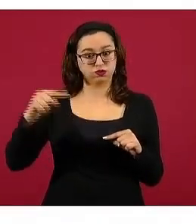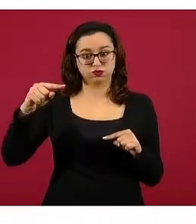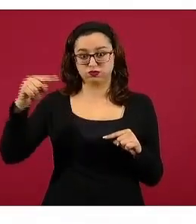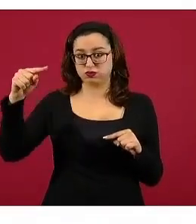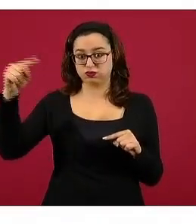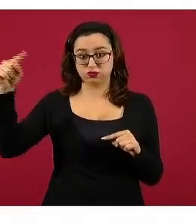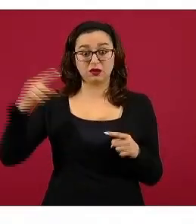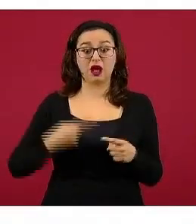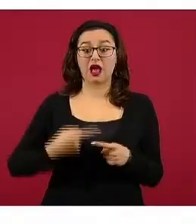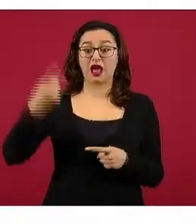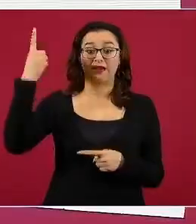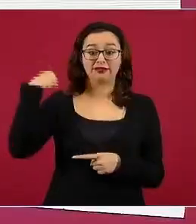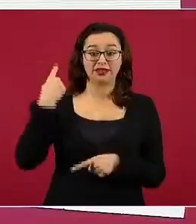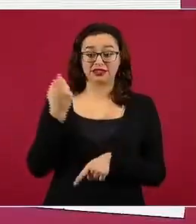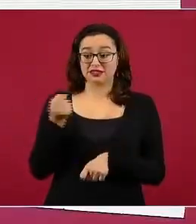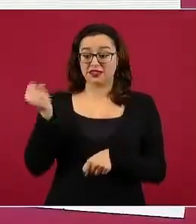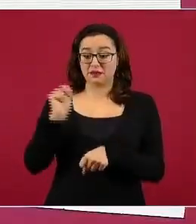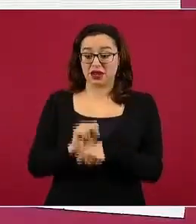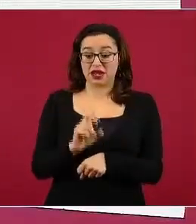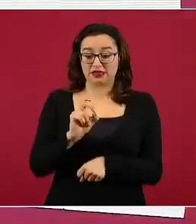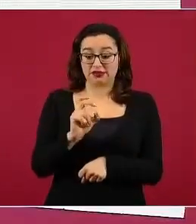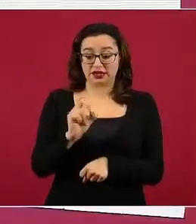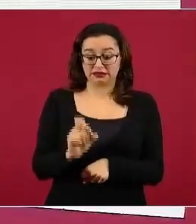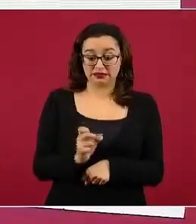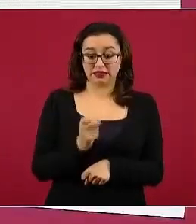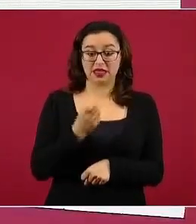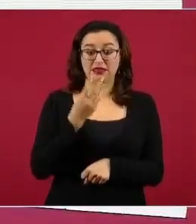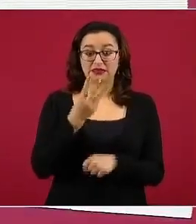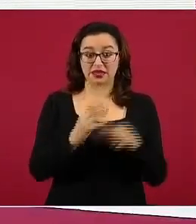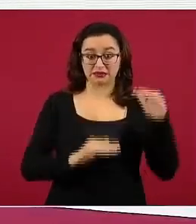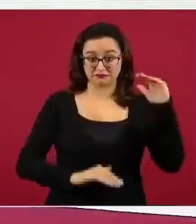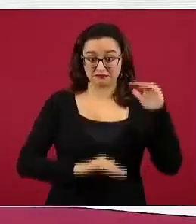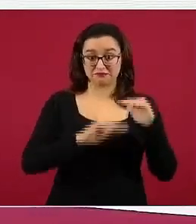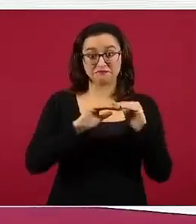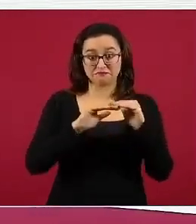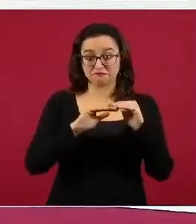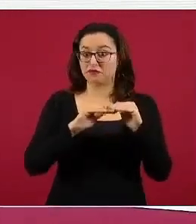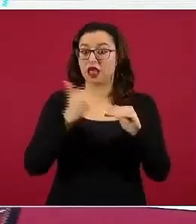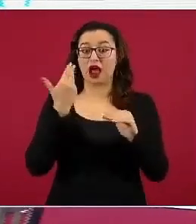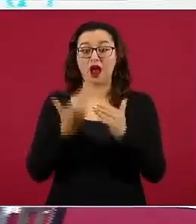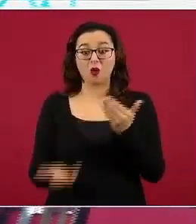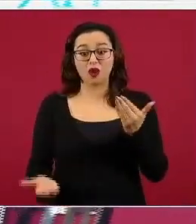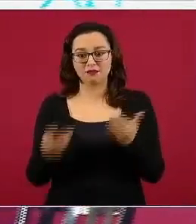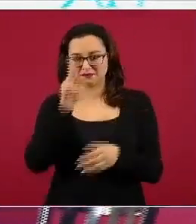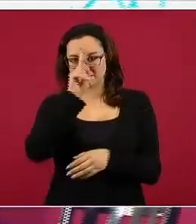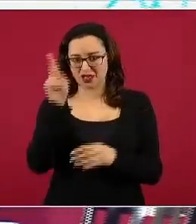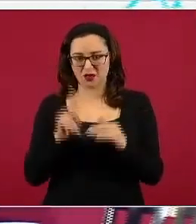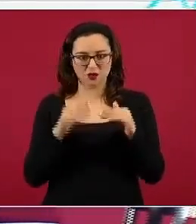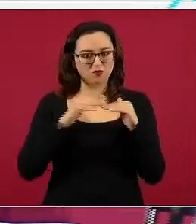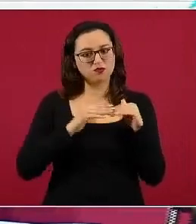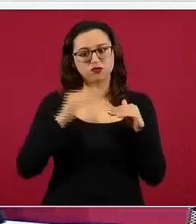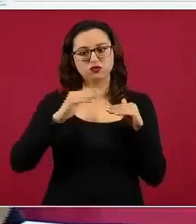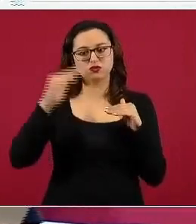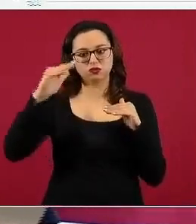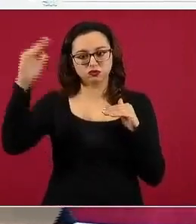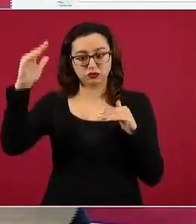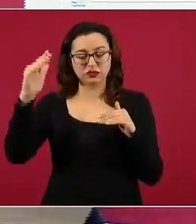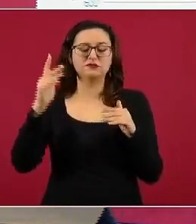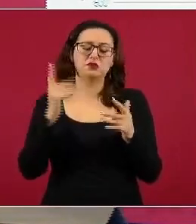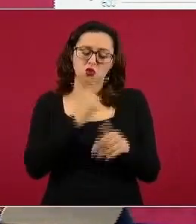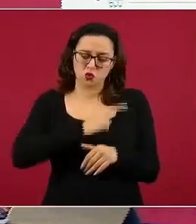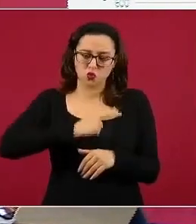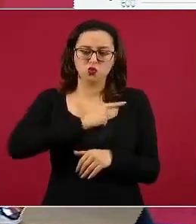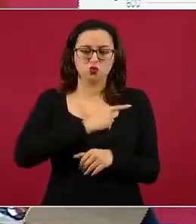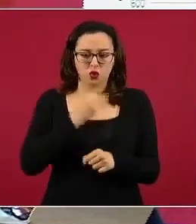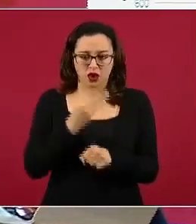la semana 33, y da gusto ver que después de una serie de medidas que se han hecho en Zacatecas también,